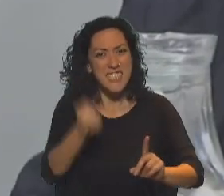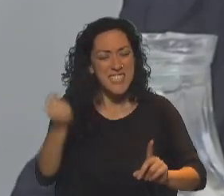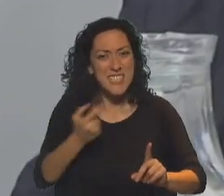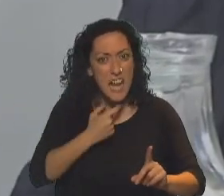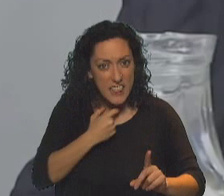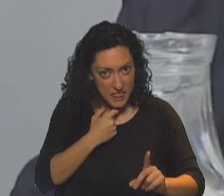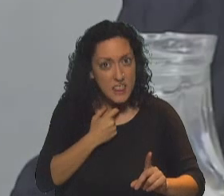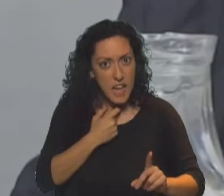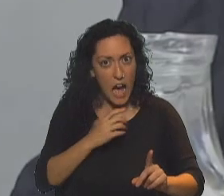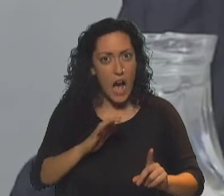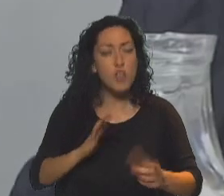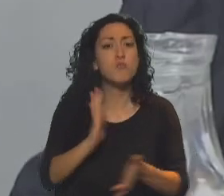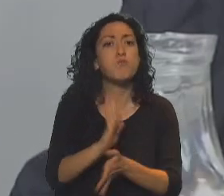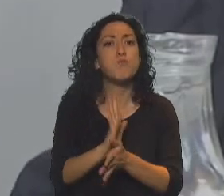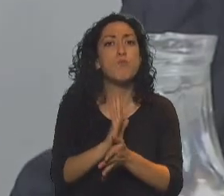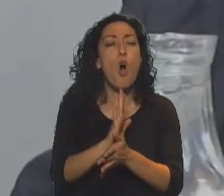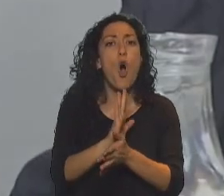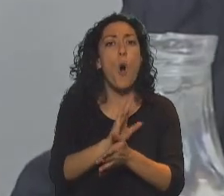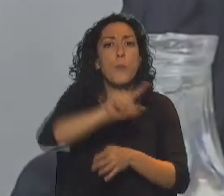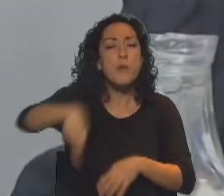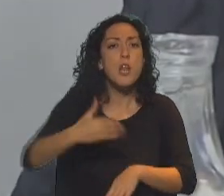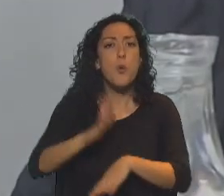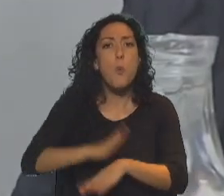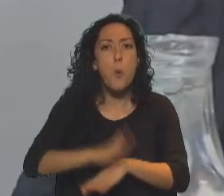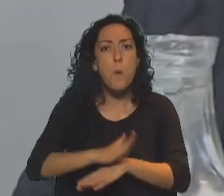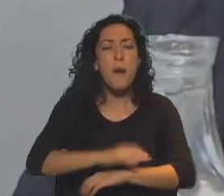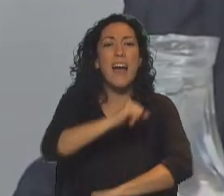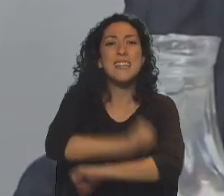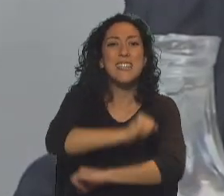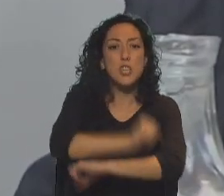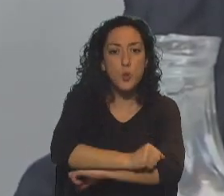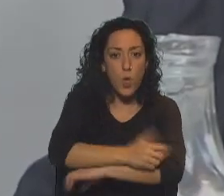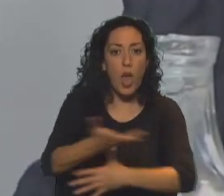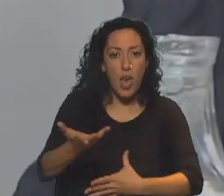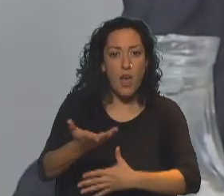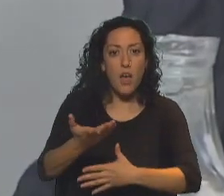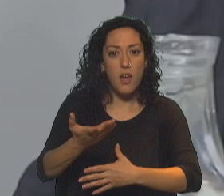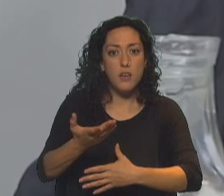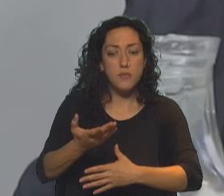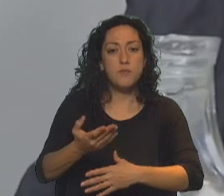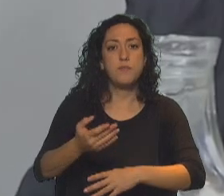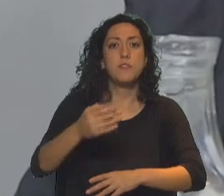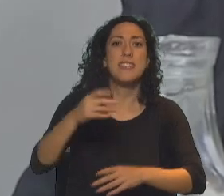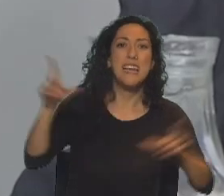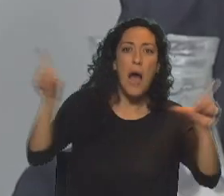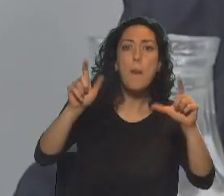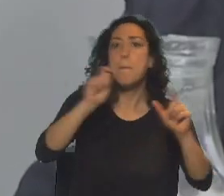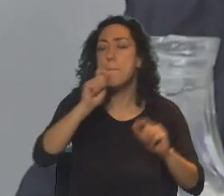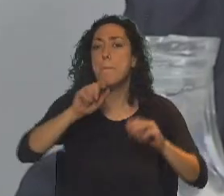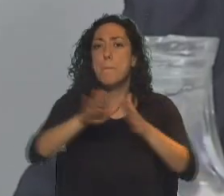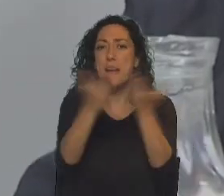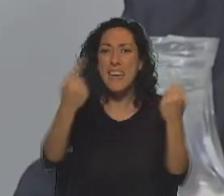ha sido sino la consecuencia de la actitud interperante y desorbitada de la prensa,